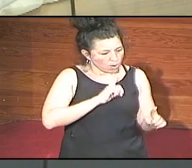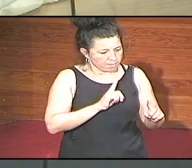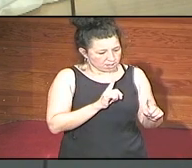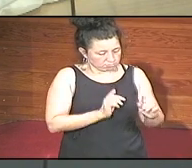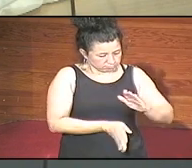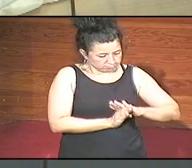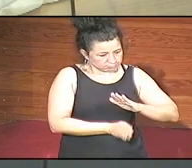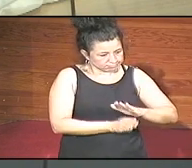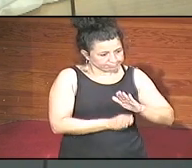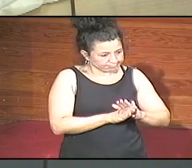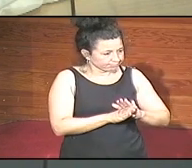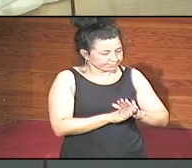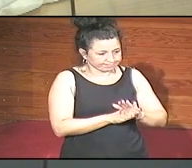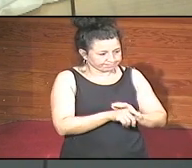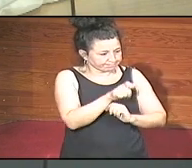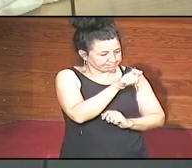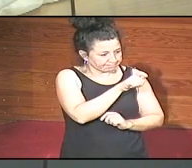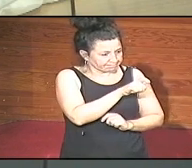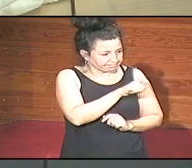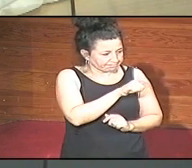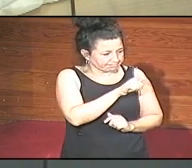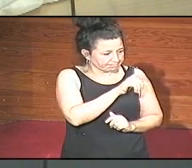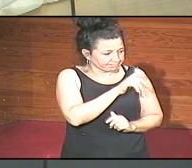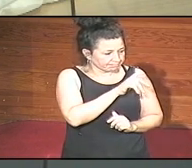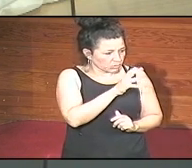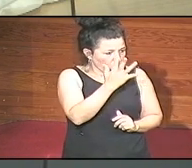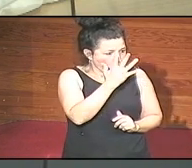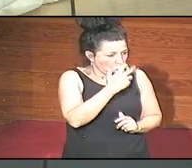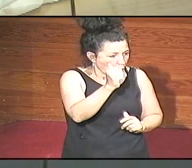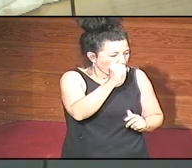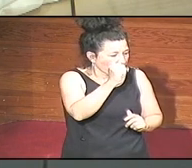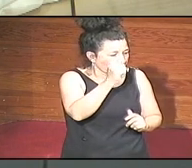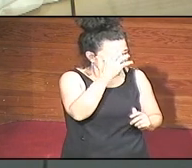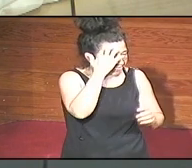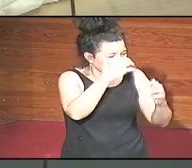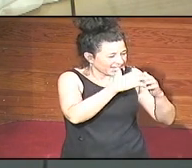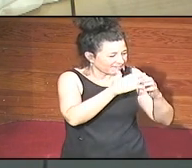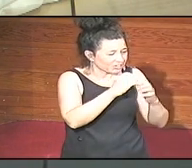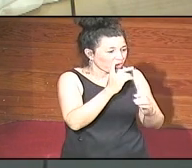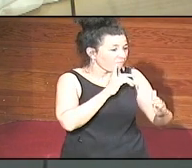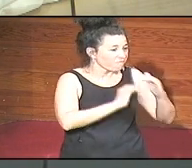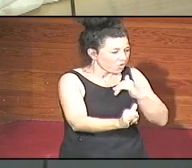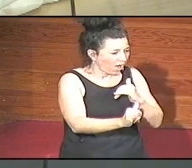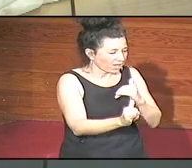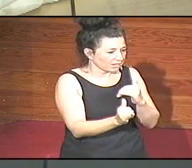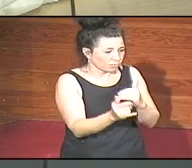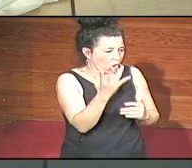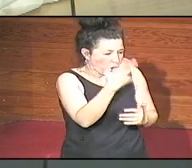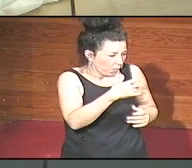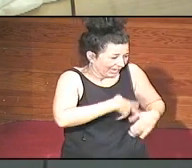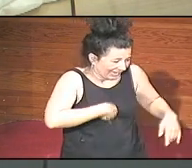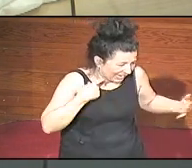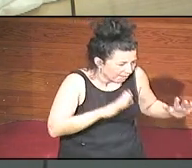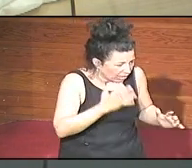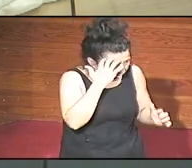fuga de cerebros o el robo de cerebros el robo en general pero no espero de cerebros también cuando salen